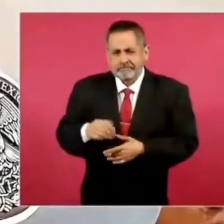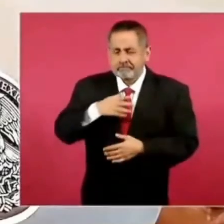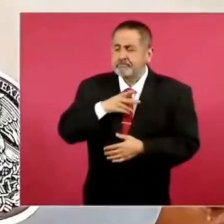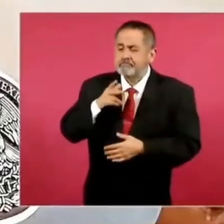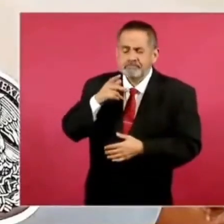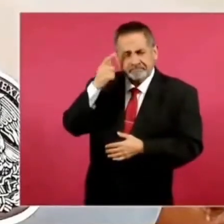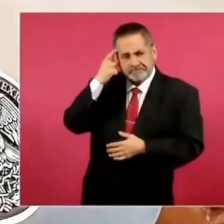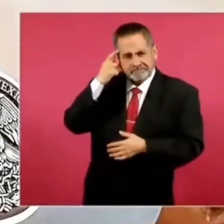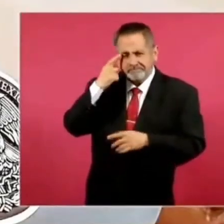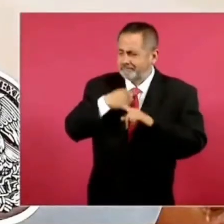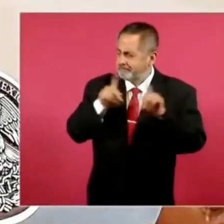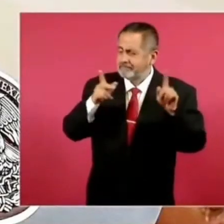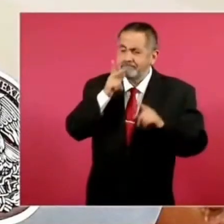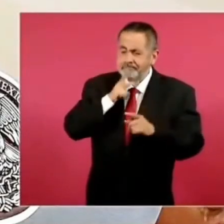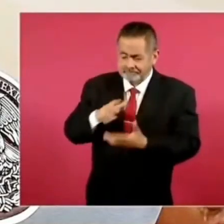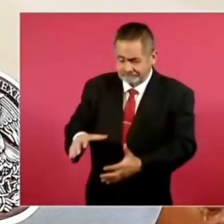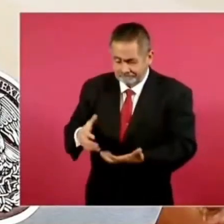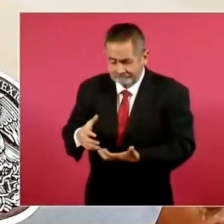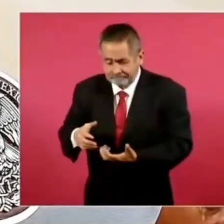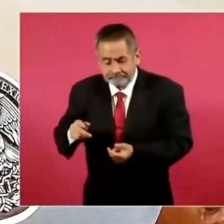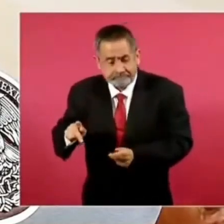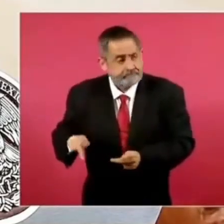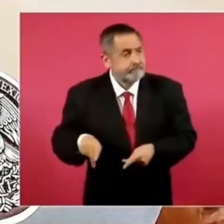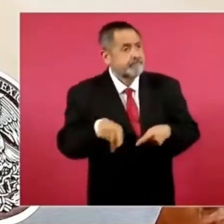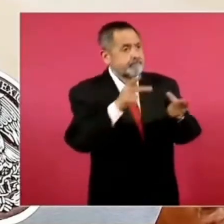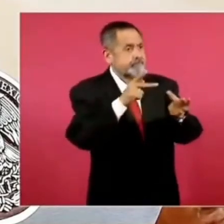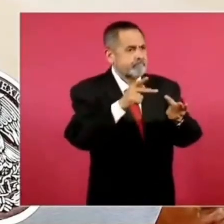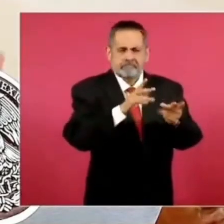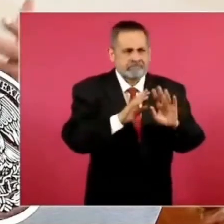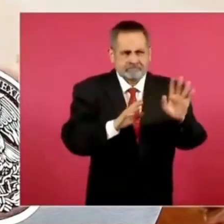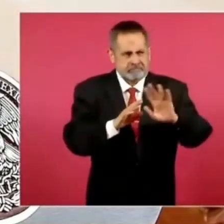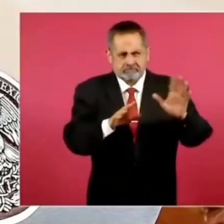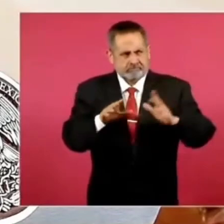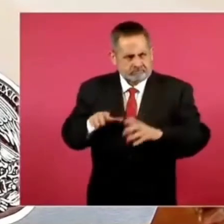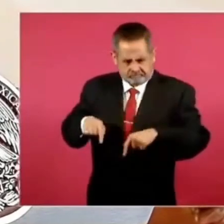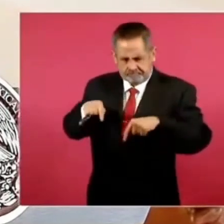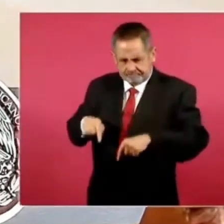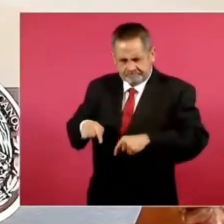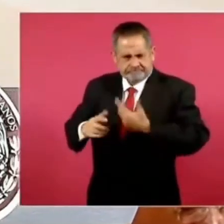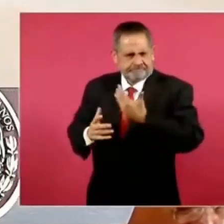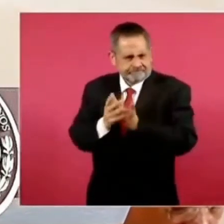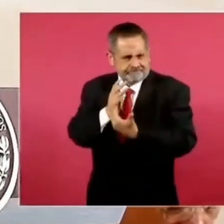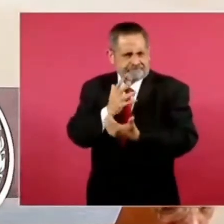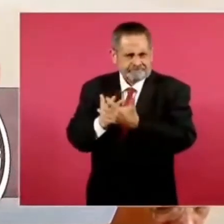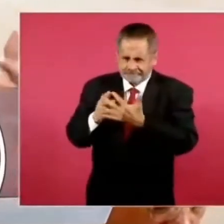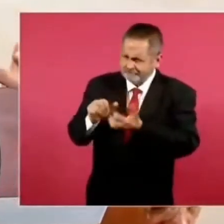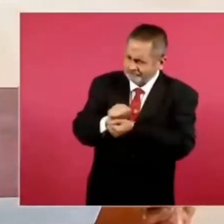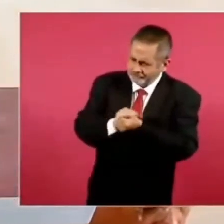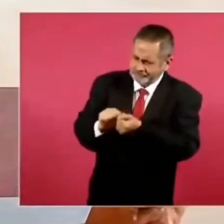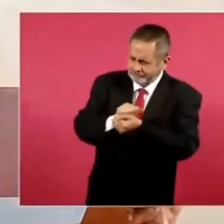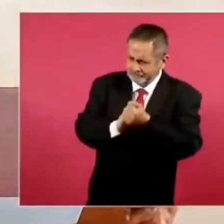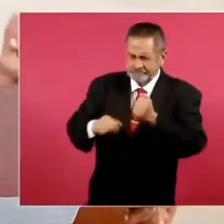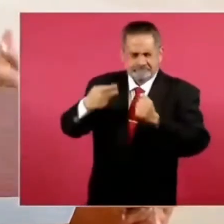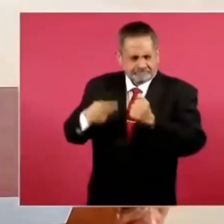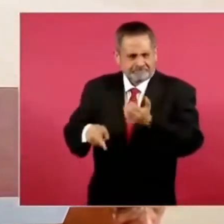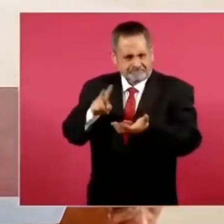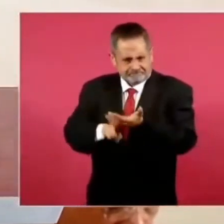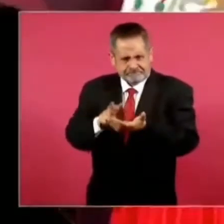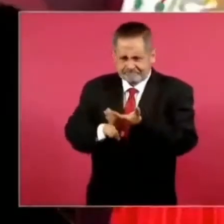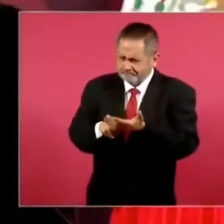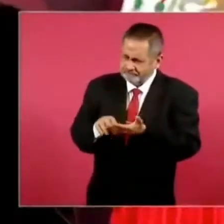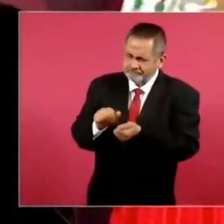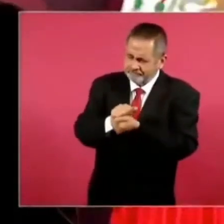crudo, sino que debemos de darle valor agregado al petróleo crudo, a la materia